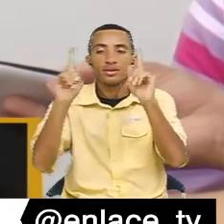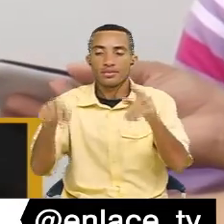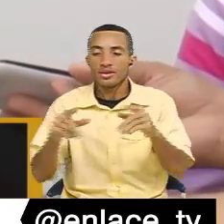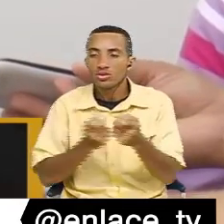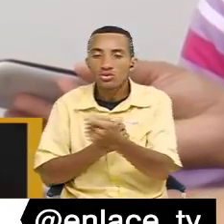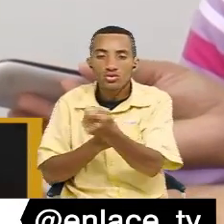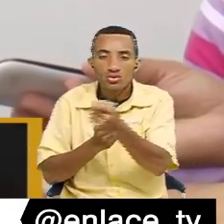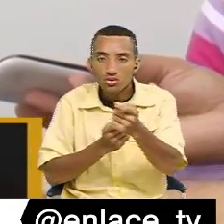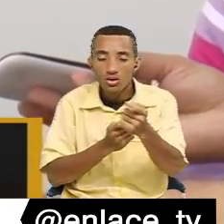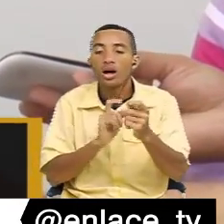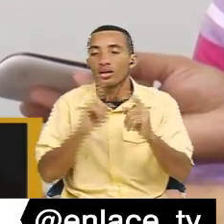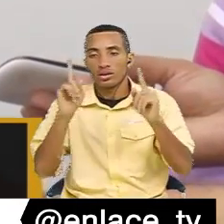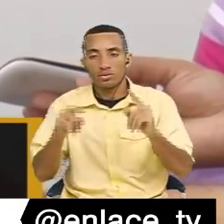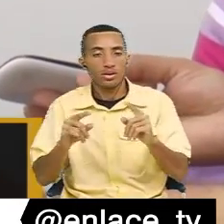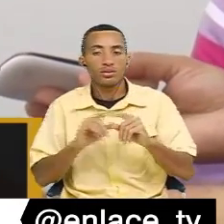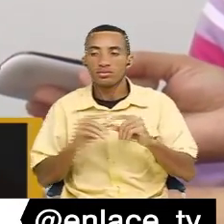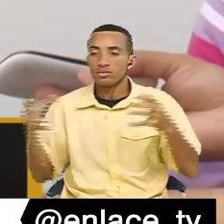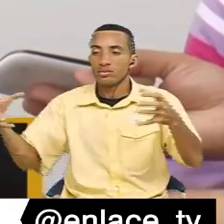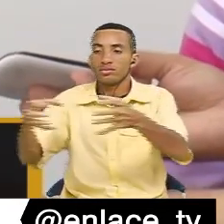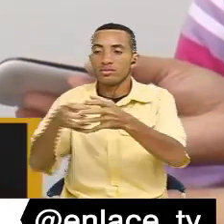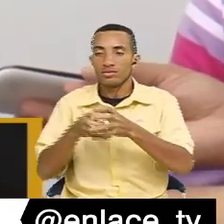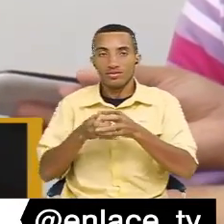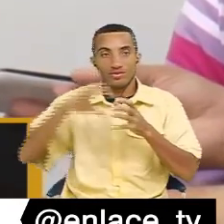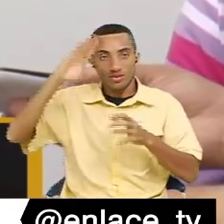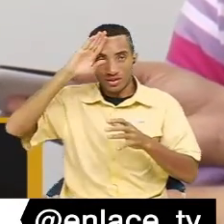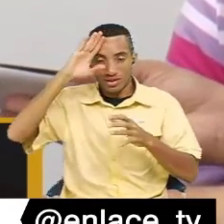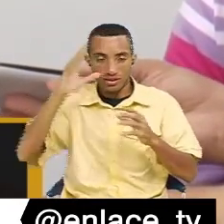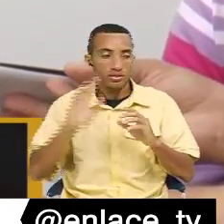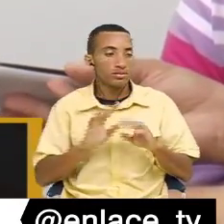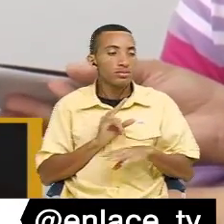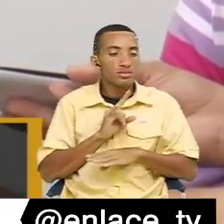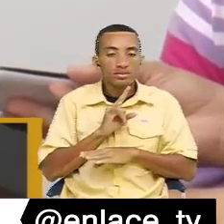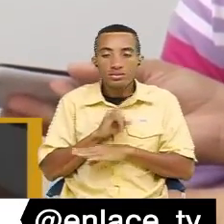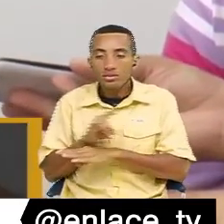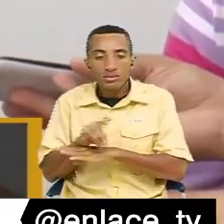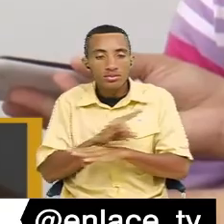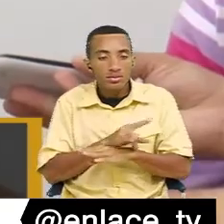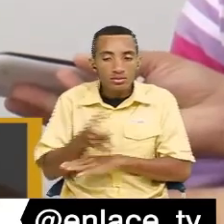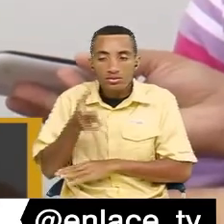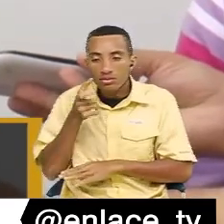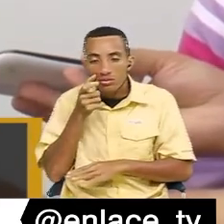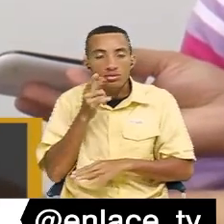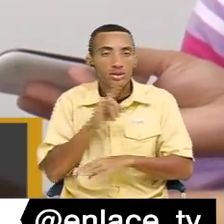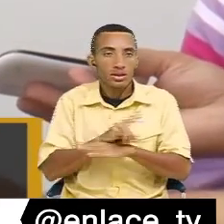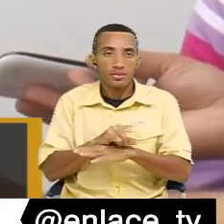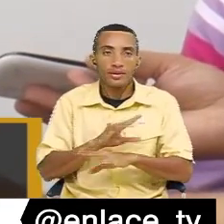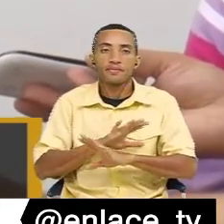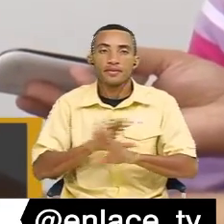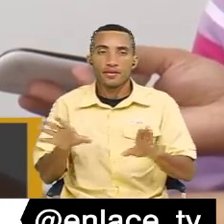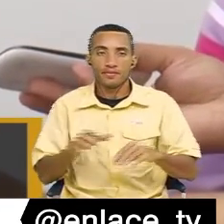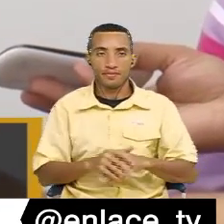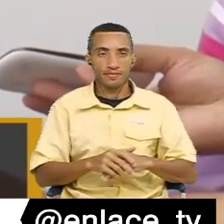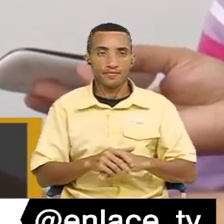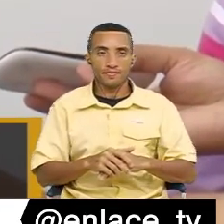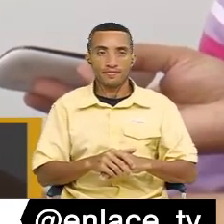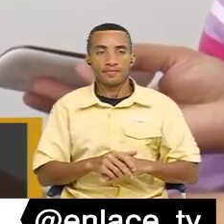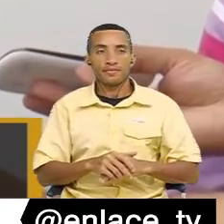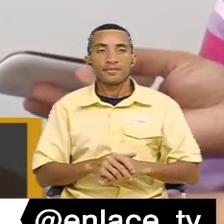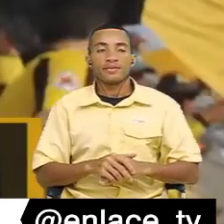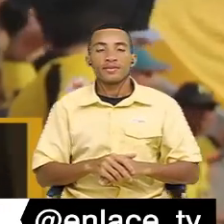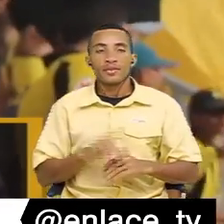evitar lo que anteriormente se había presentado. Estos antecedentes ya los tenemos y la idea es que no